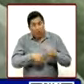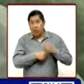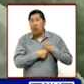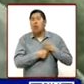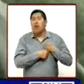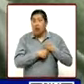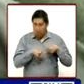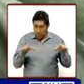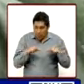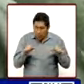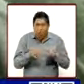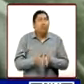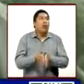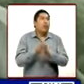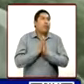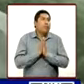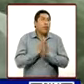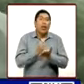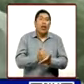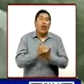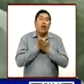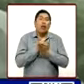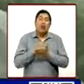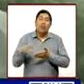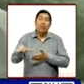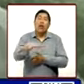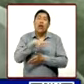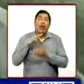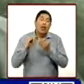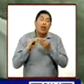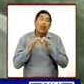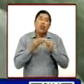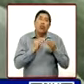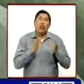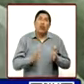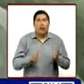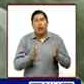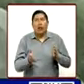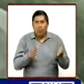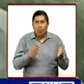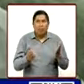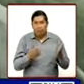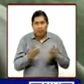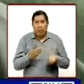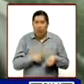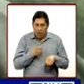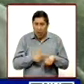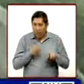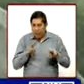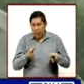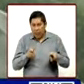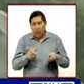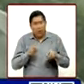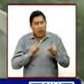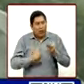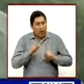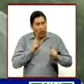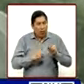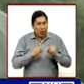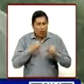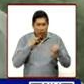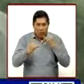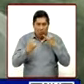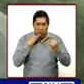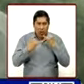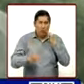también lo que pedimos también es la ayuda de los comunarios, ¿no? Que a ratos se acerquen y nos dan también alguna